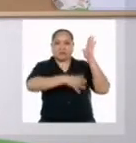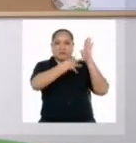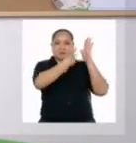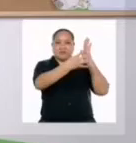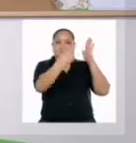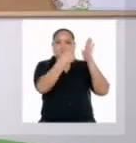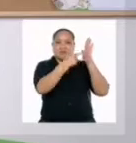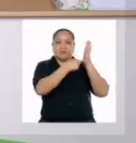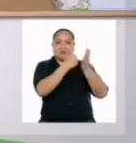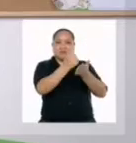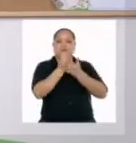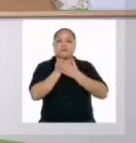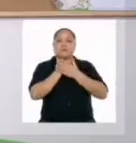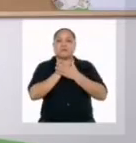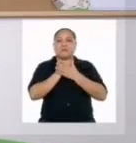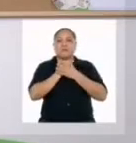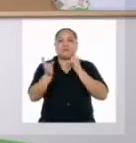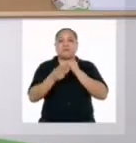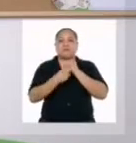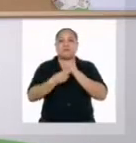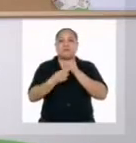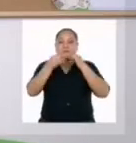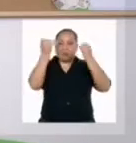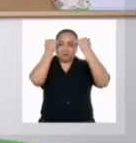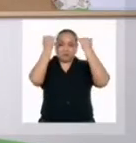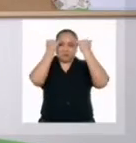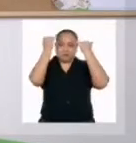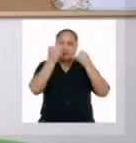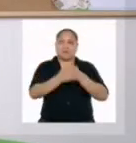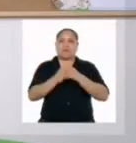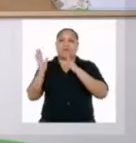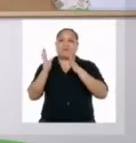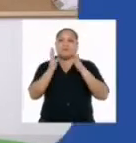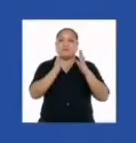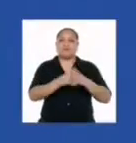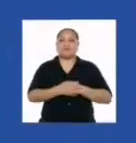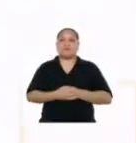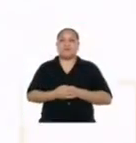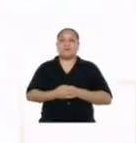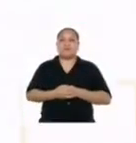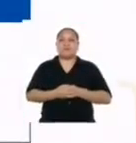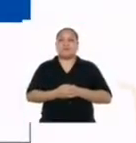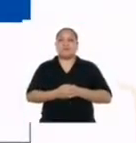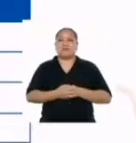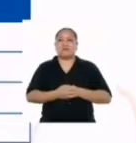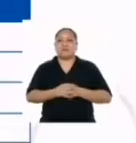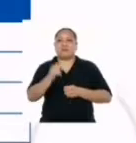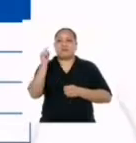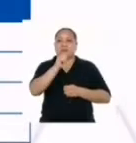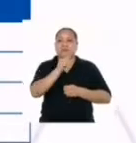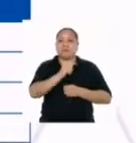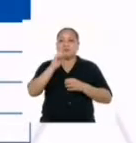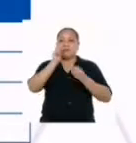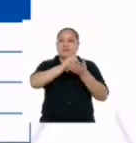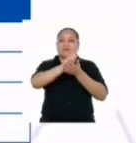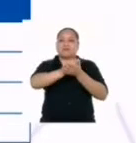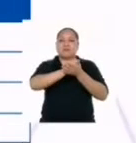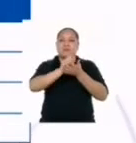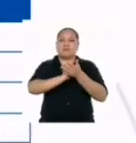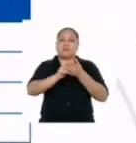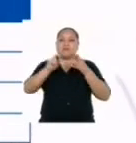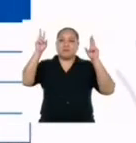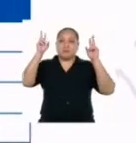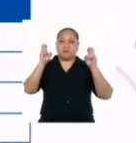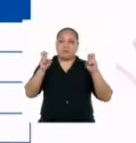cuadro que nos ayudará a registrar las ideas y ordenarnos. En él colocarán